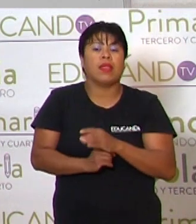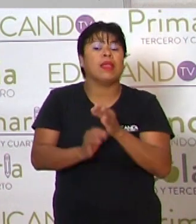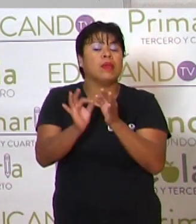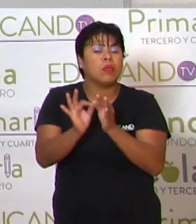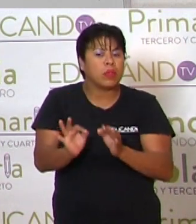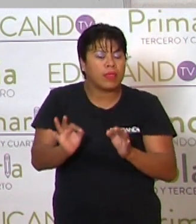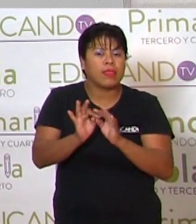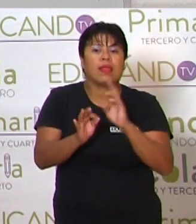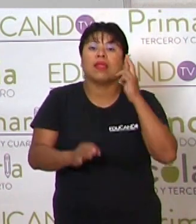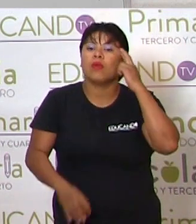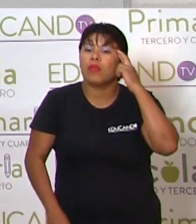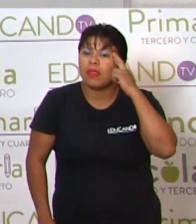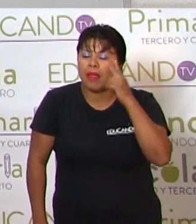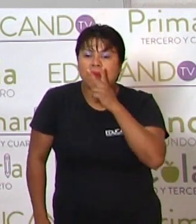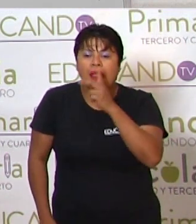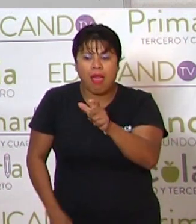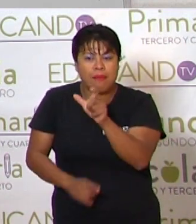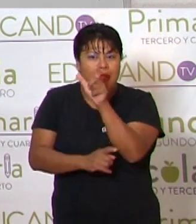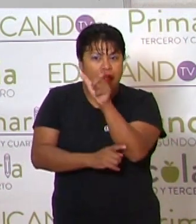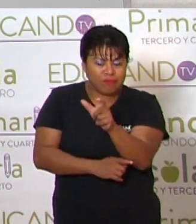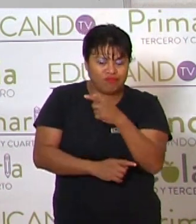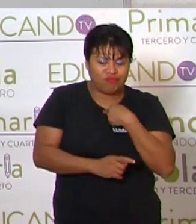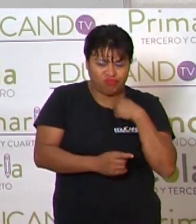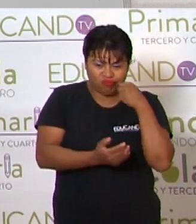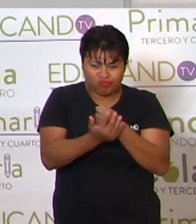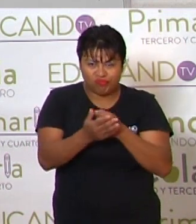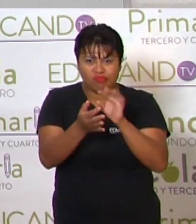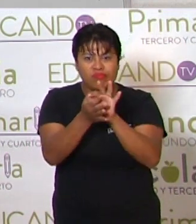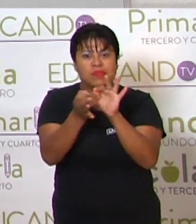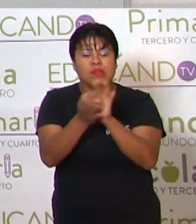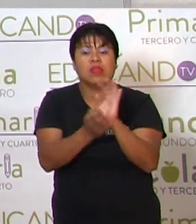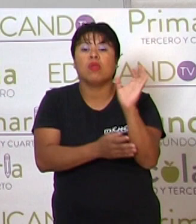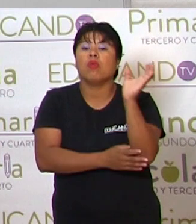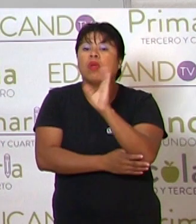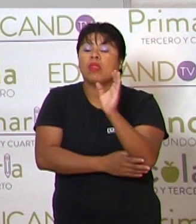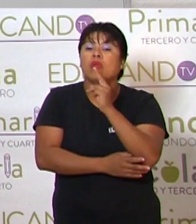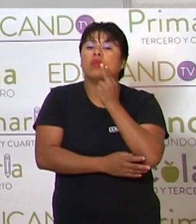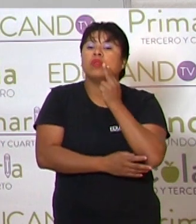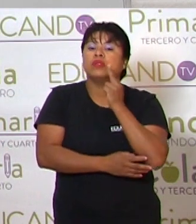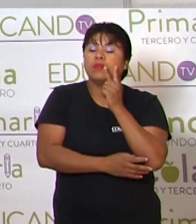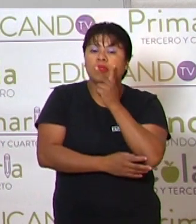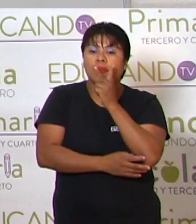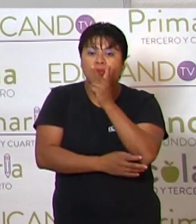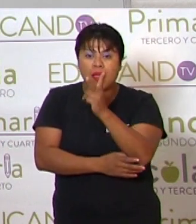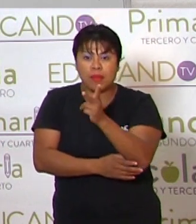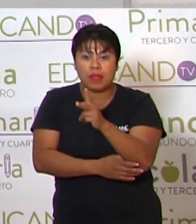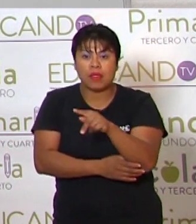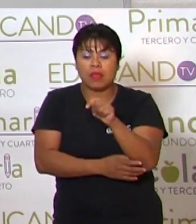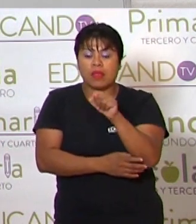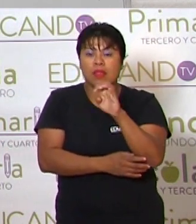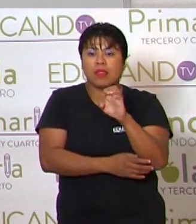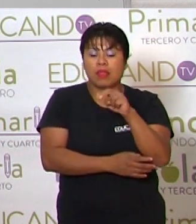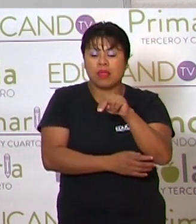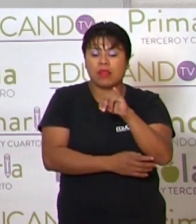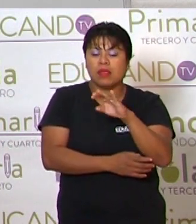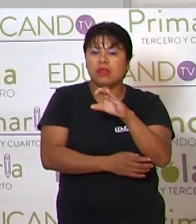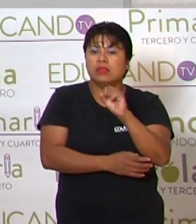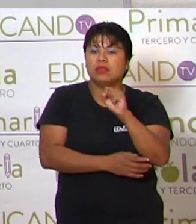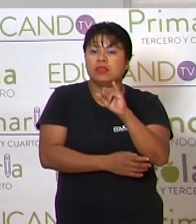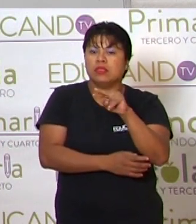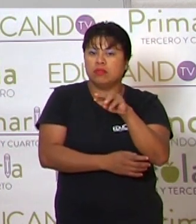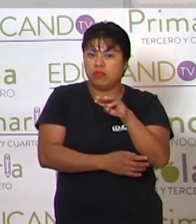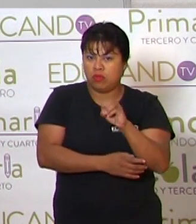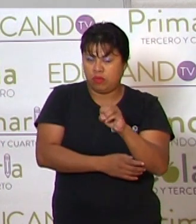recordar la palabra, y voy a insistir en esto, niños y niñas, cuando utilizamos la palabra tecnicismos,